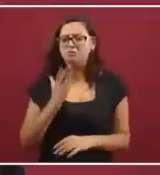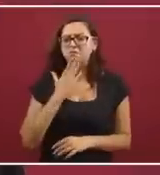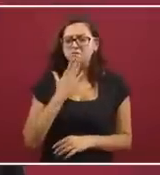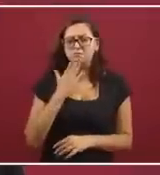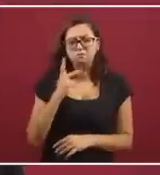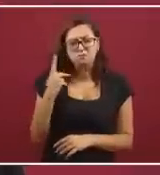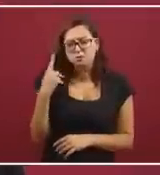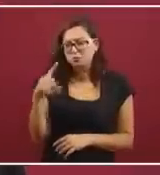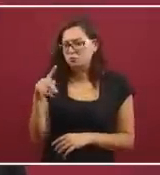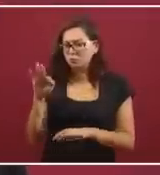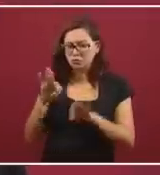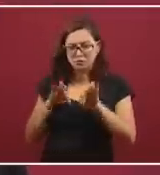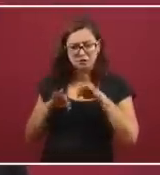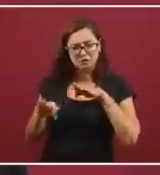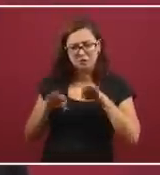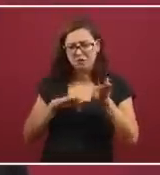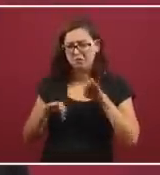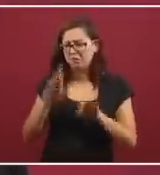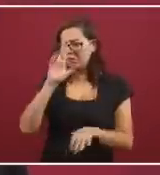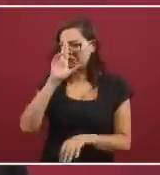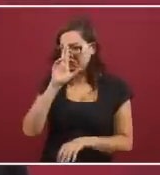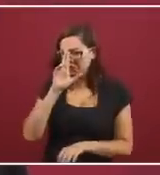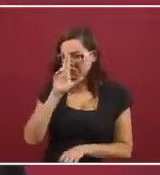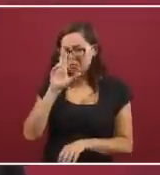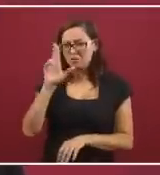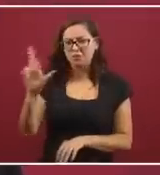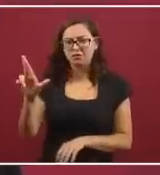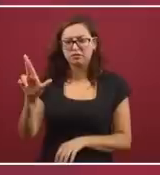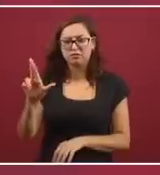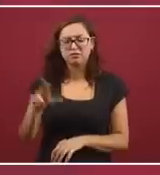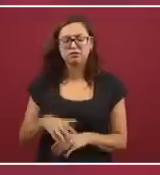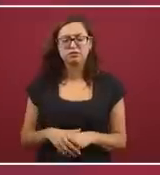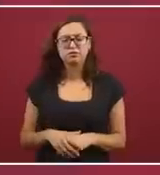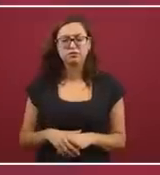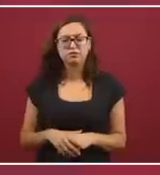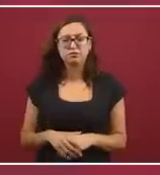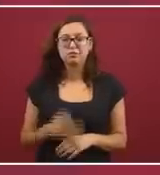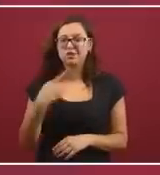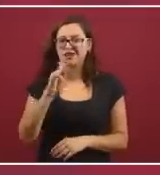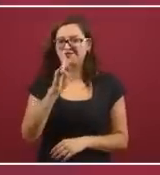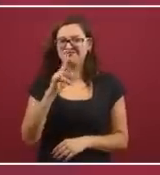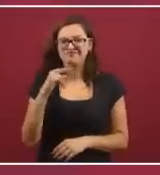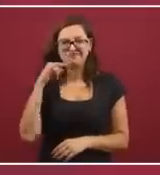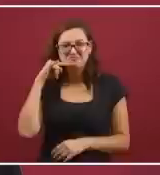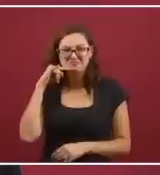respetar pero no me gusta la hipocresía